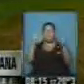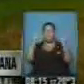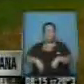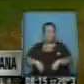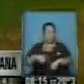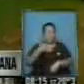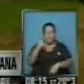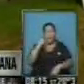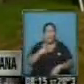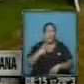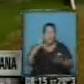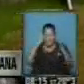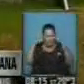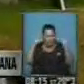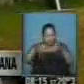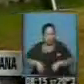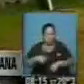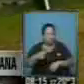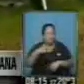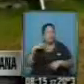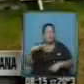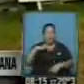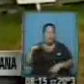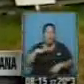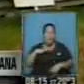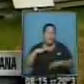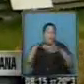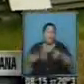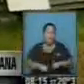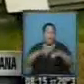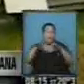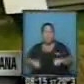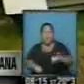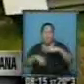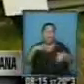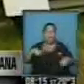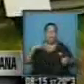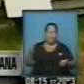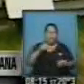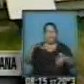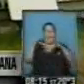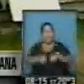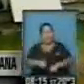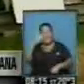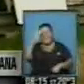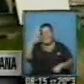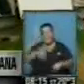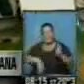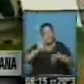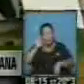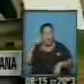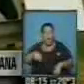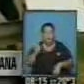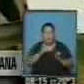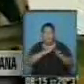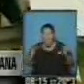en menos de 24 horas a Donnelly, nos sigue embargando parte de lo que producimos, más de un 15%, que en estos